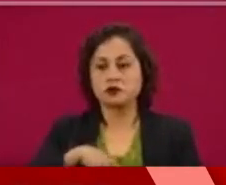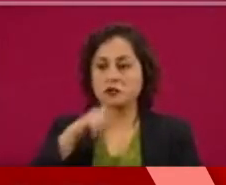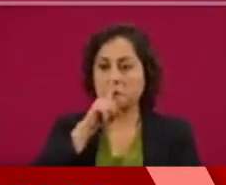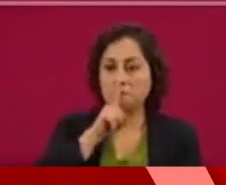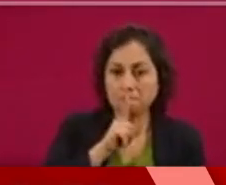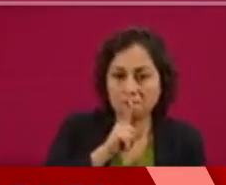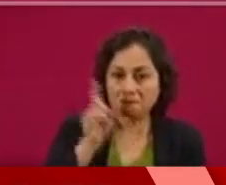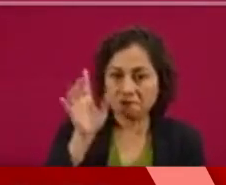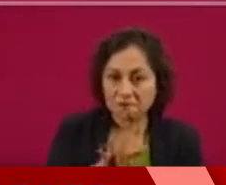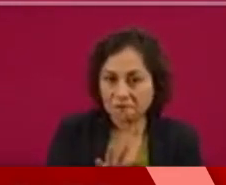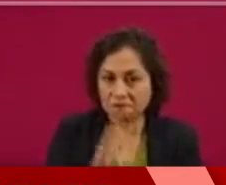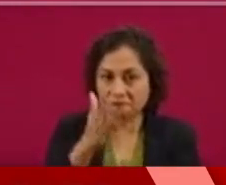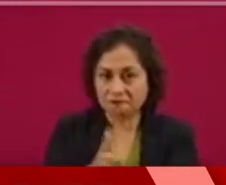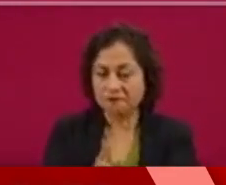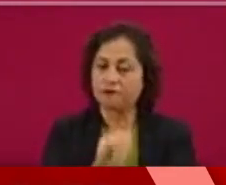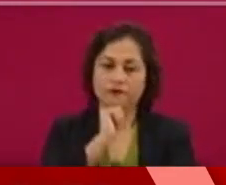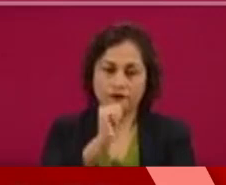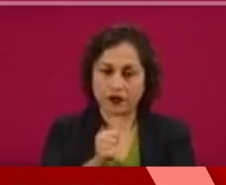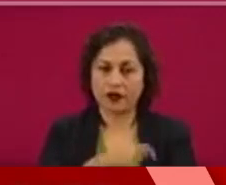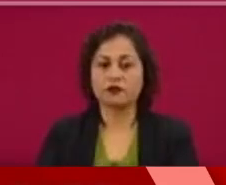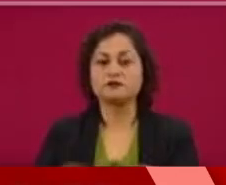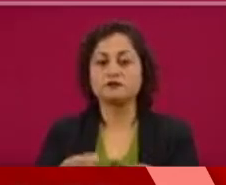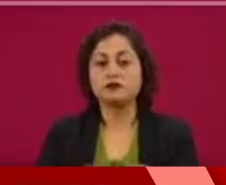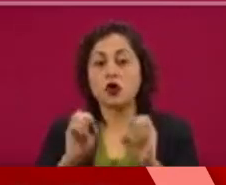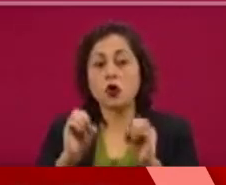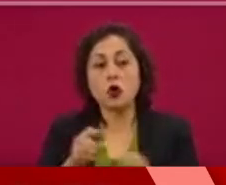tiempo que no haya impunidad para nadie.